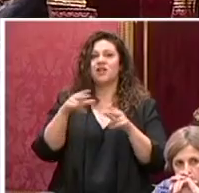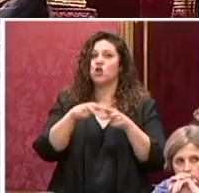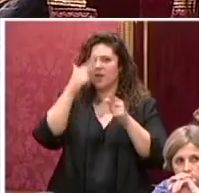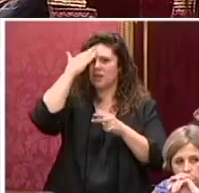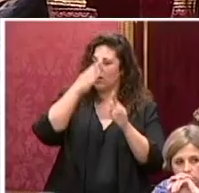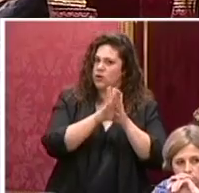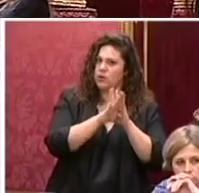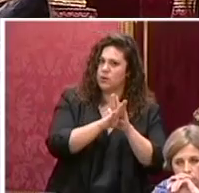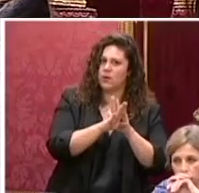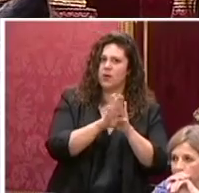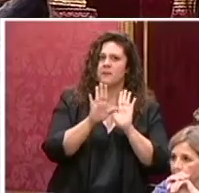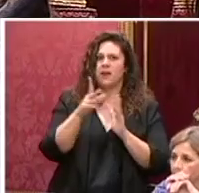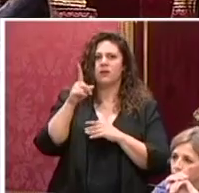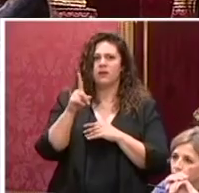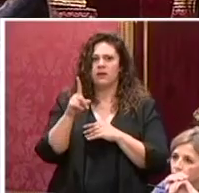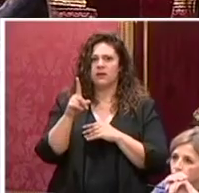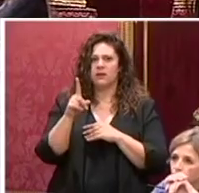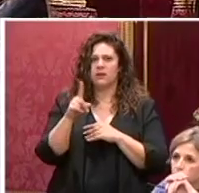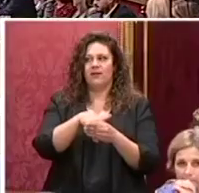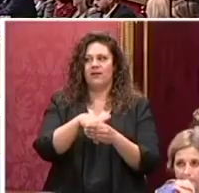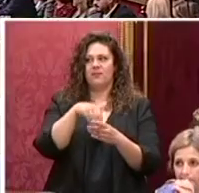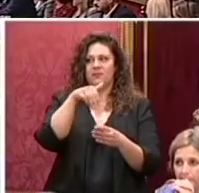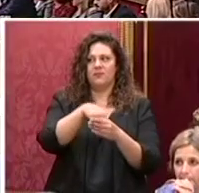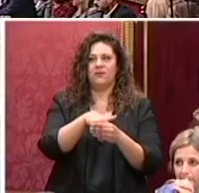se cedan a los ayuntamientos para el alquiler